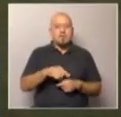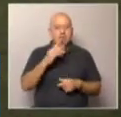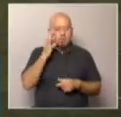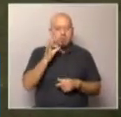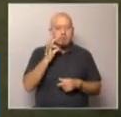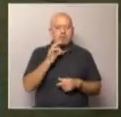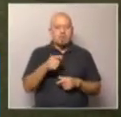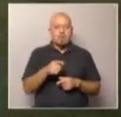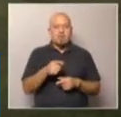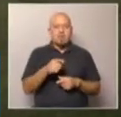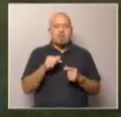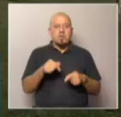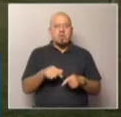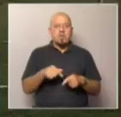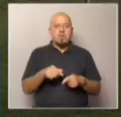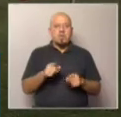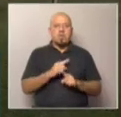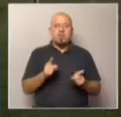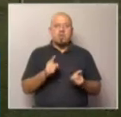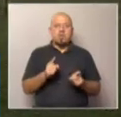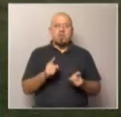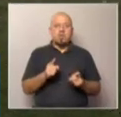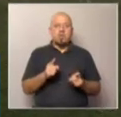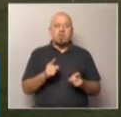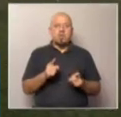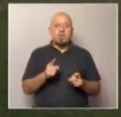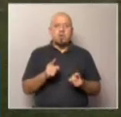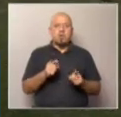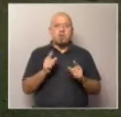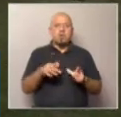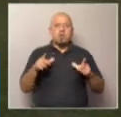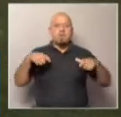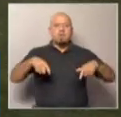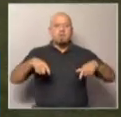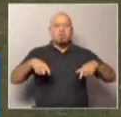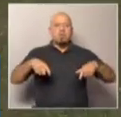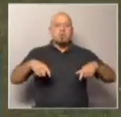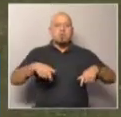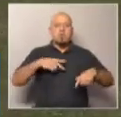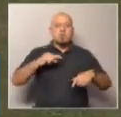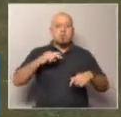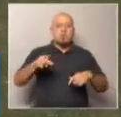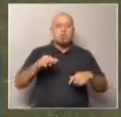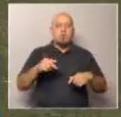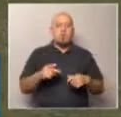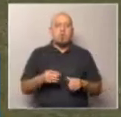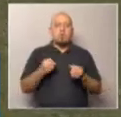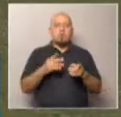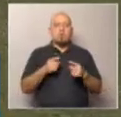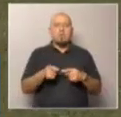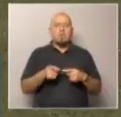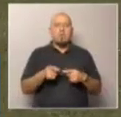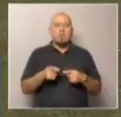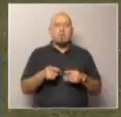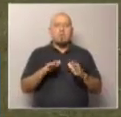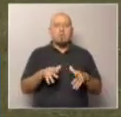ustedes, de que no dejen caer este campito. ¿No? Porque los botijas lo que